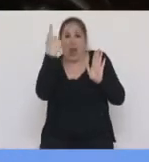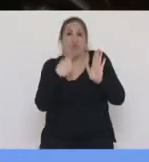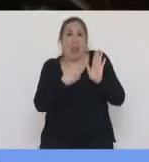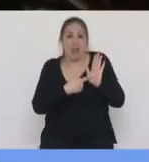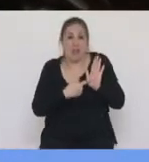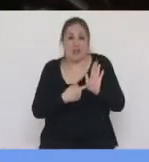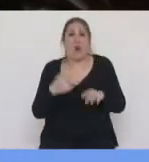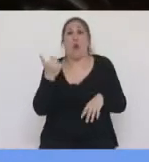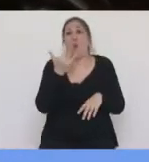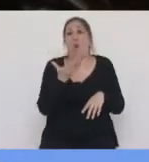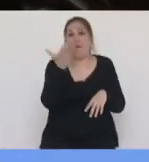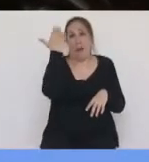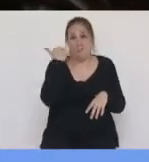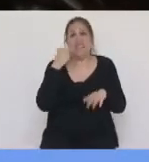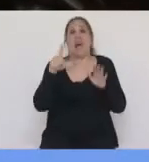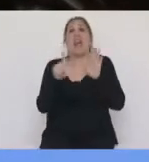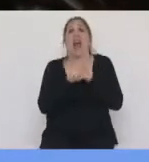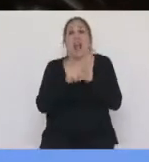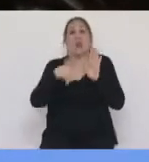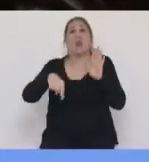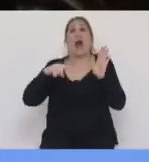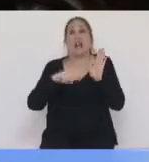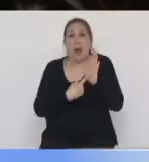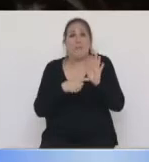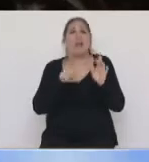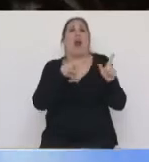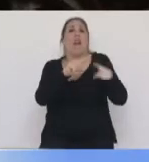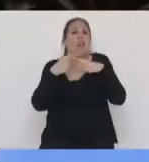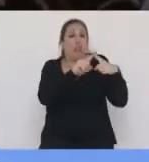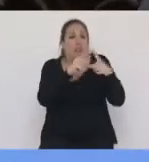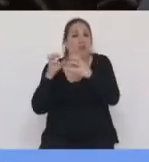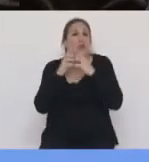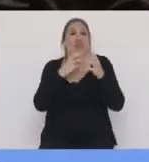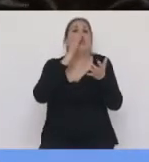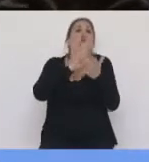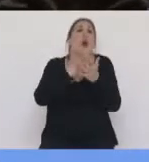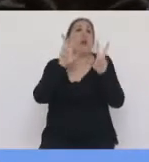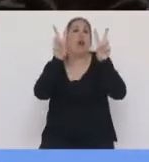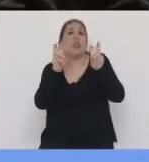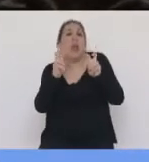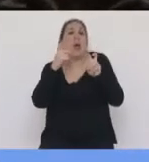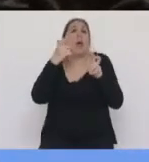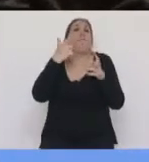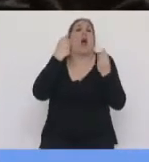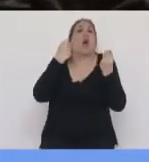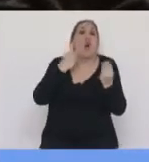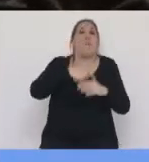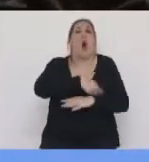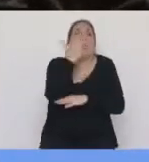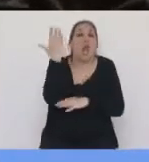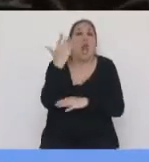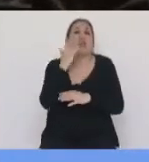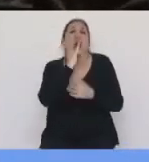enteramos que la legislatura de la ciudad buenos aires en el medio de una discusión sobre cuestiones menores sobre audiencias y notificaciones